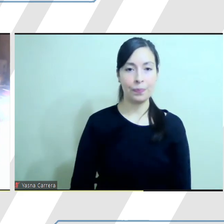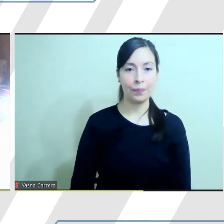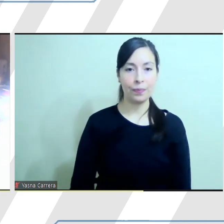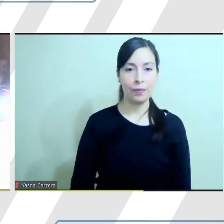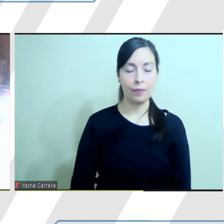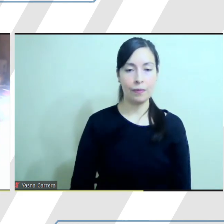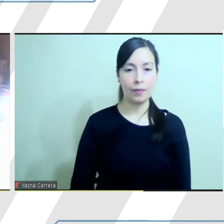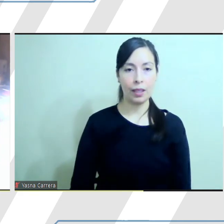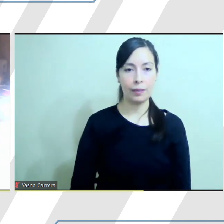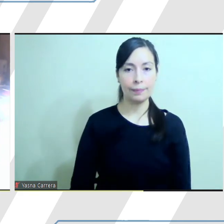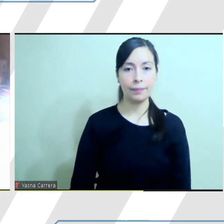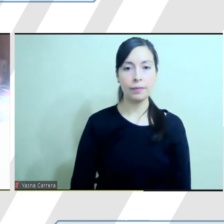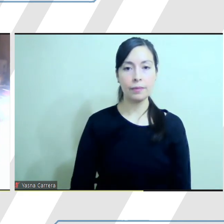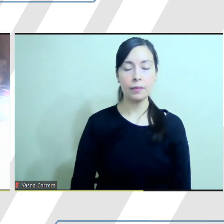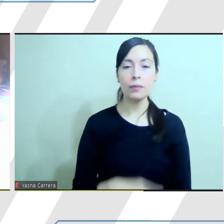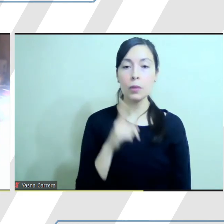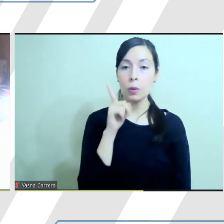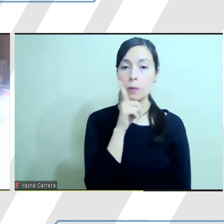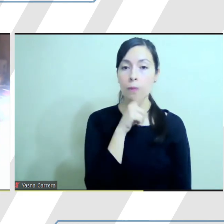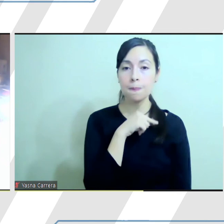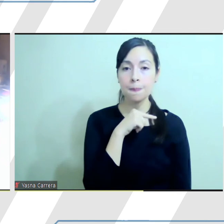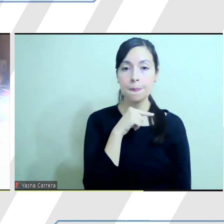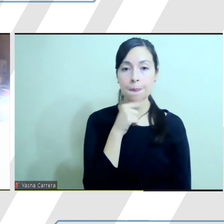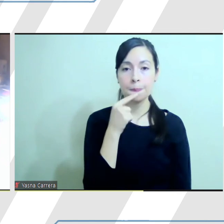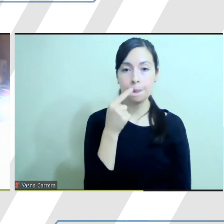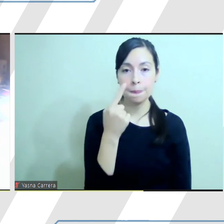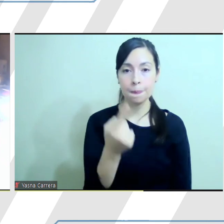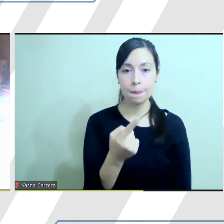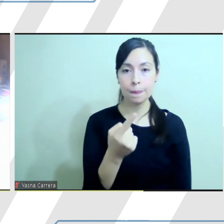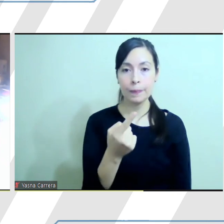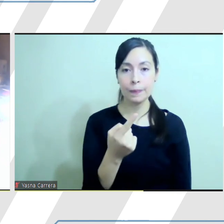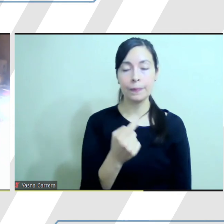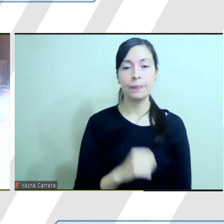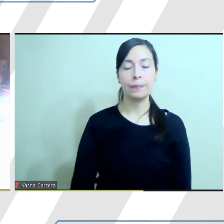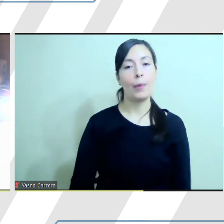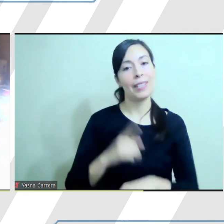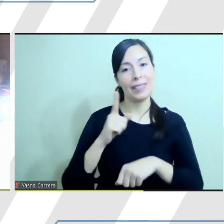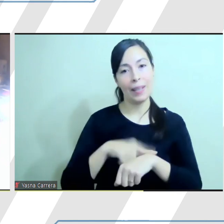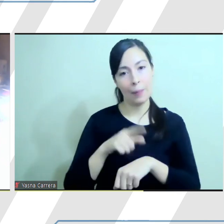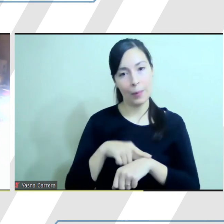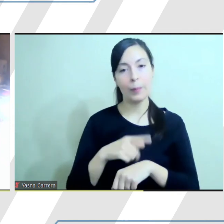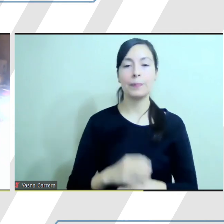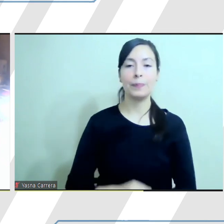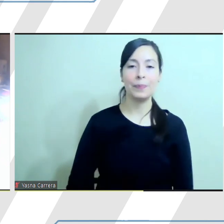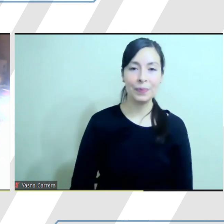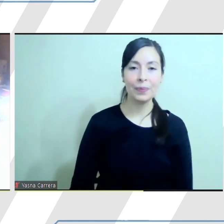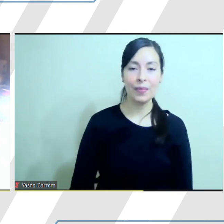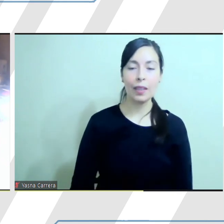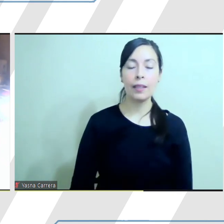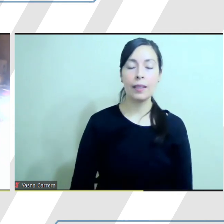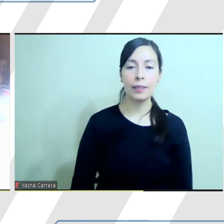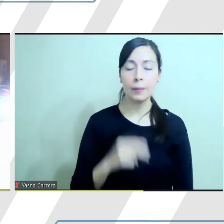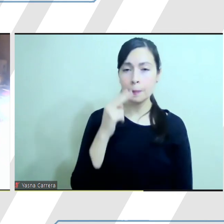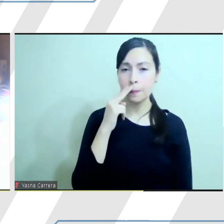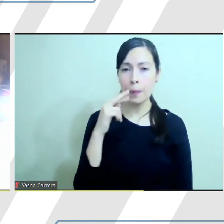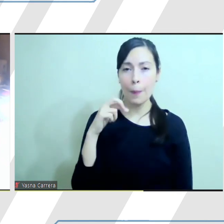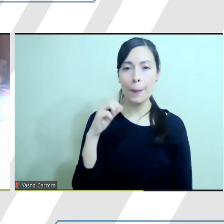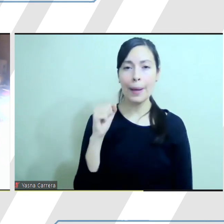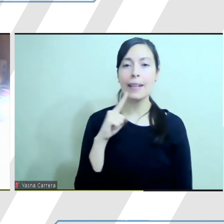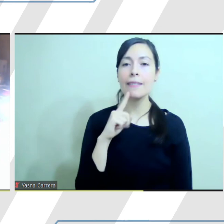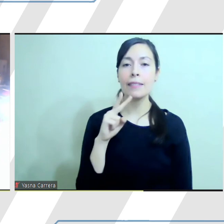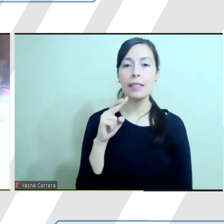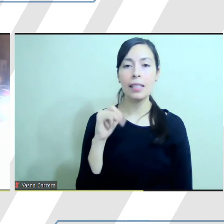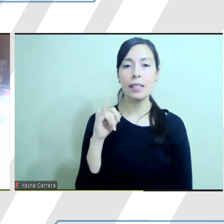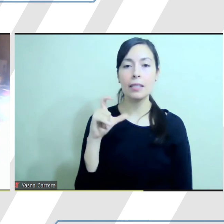Excelente, y nos llega la última pregunta para hacer el cierre en honor al tiempo de Patricio Conta. Con la información